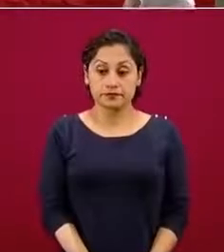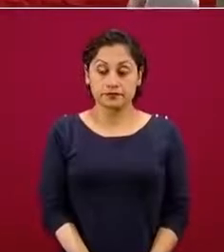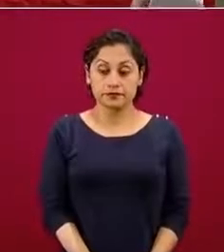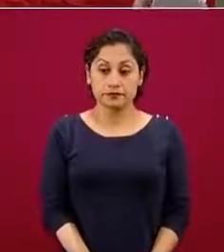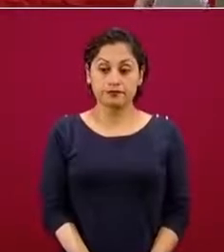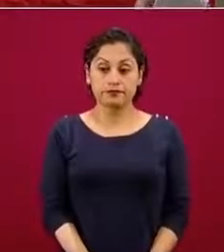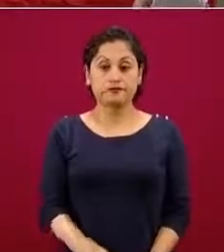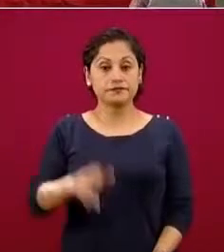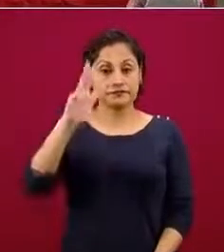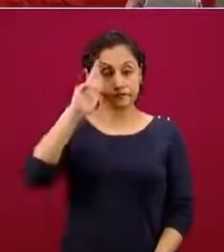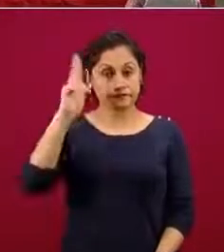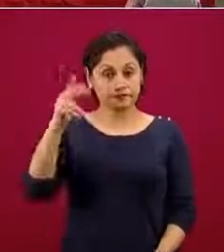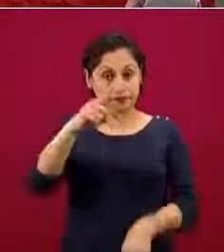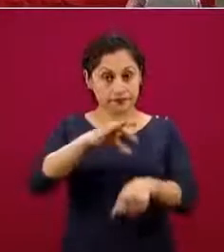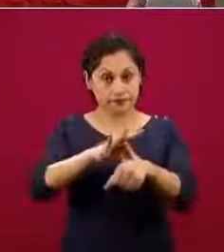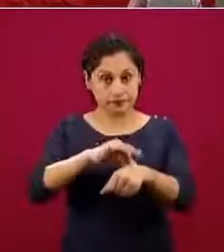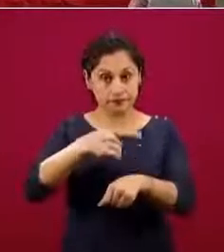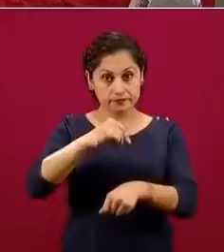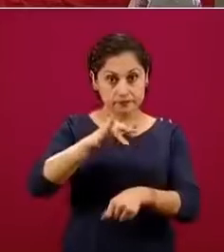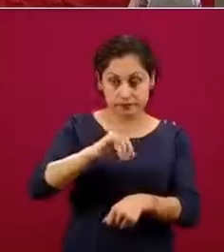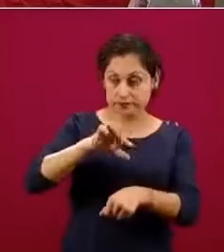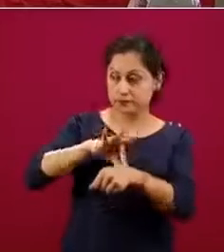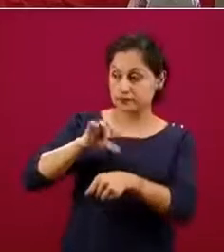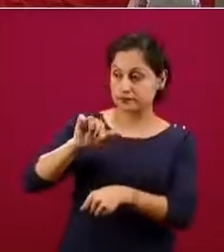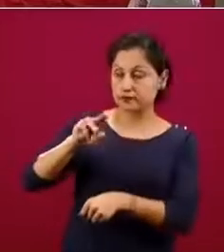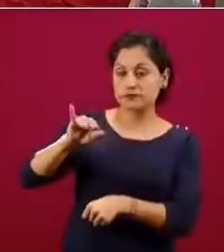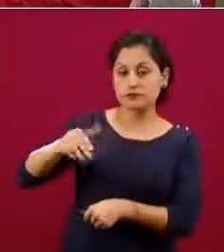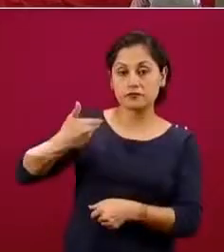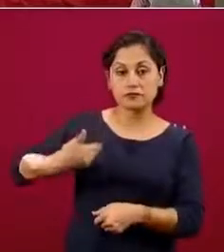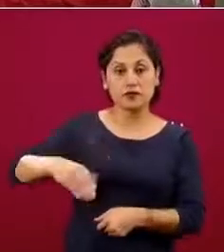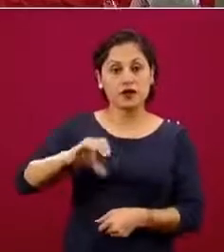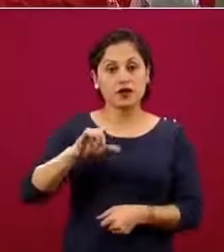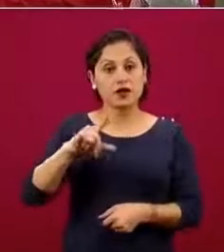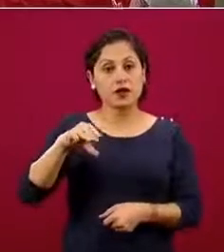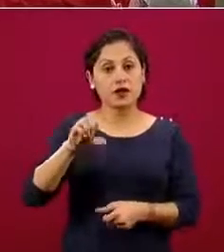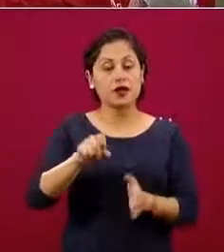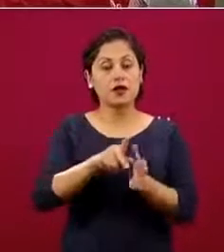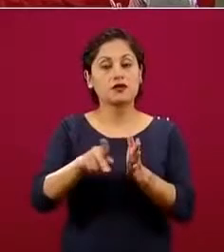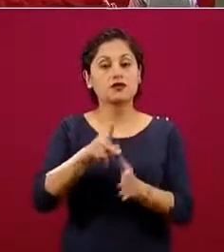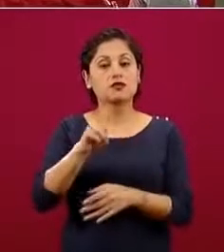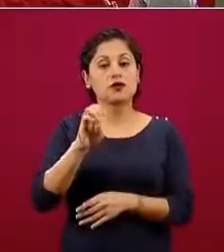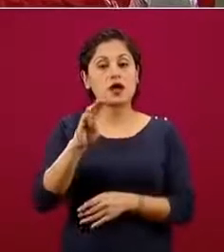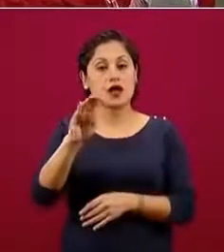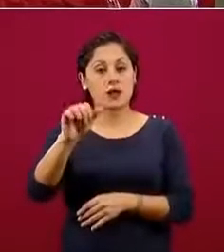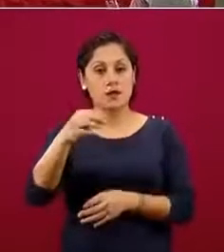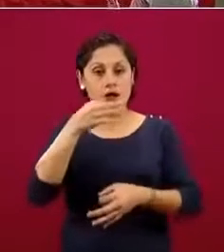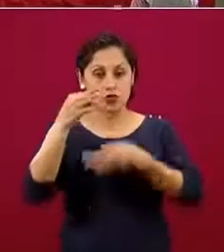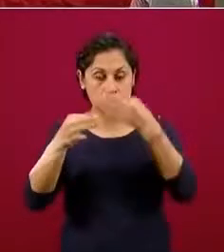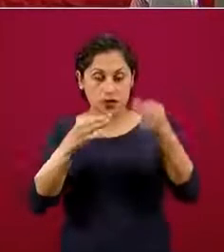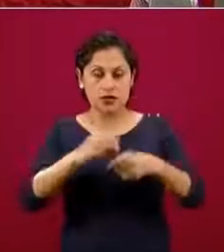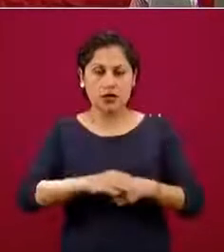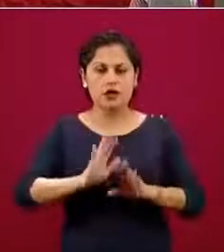¿Qué tal, doctor Gatell, doctora Alomía? Buenas noches. Carlos Guzmán de ABA Noticias. Ya una pregunta ya la comentó al